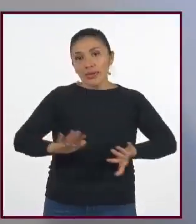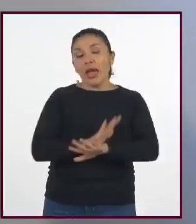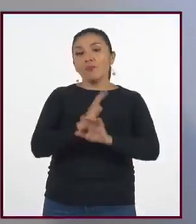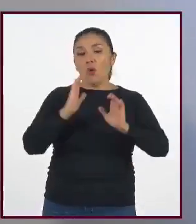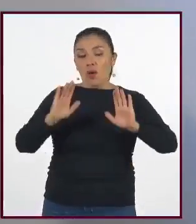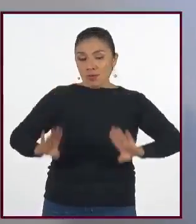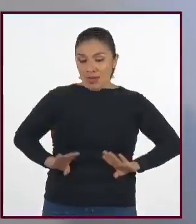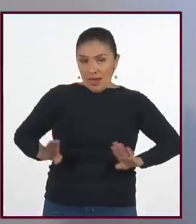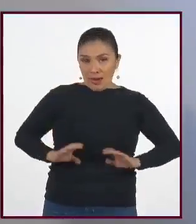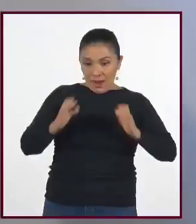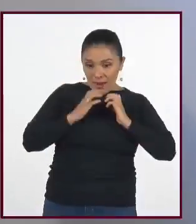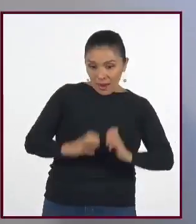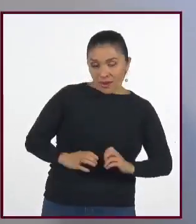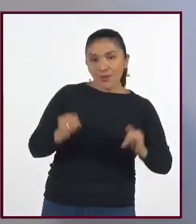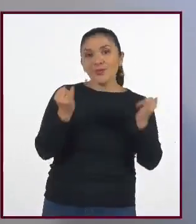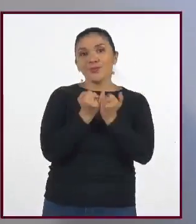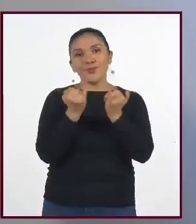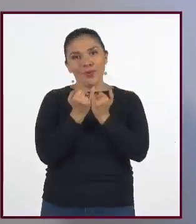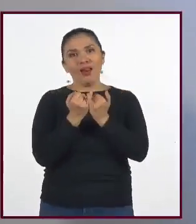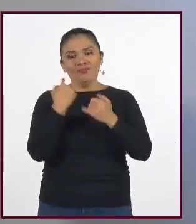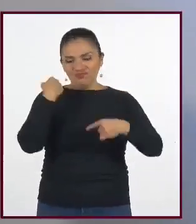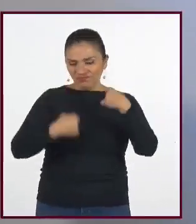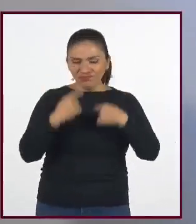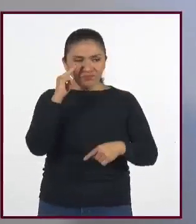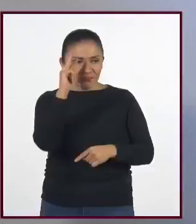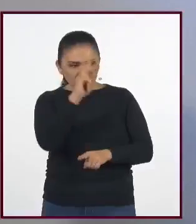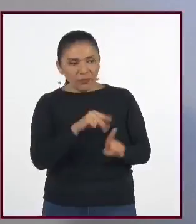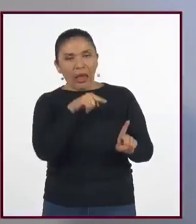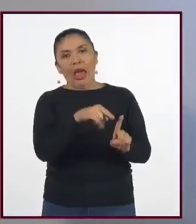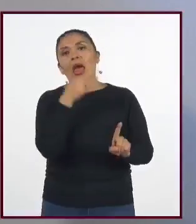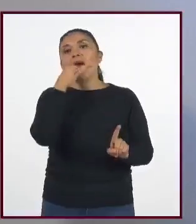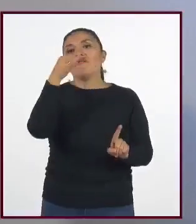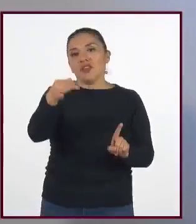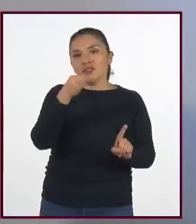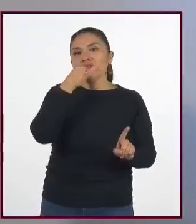conductuales como en el físico pueden darnos muchas alertas.